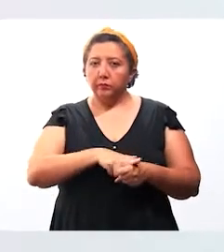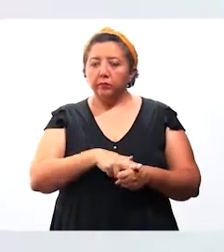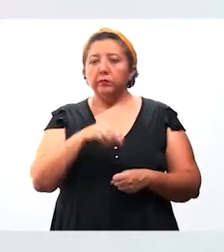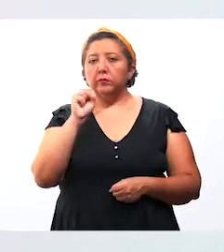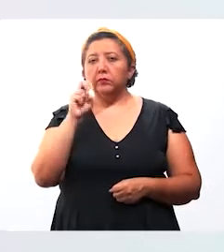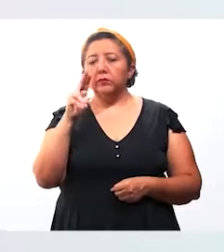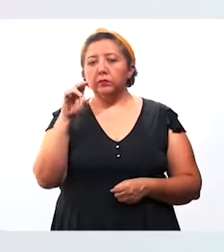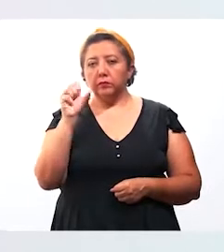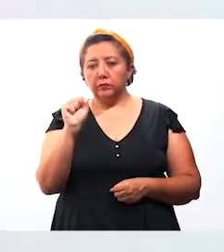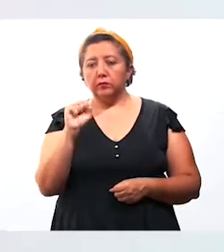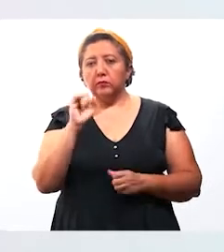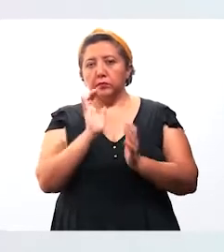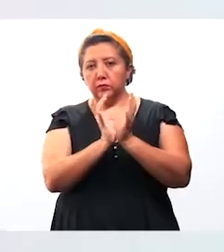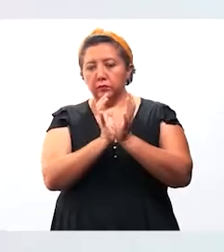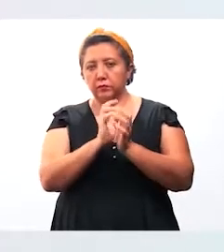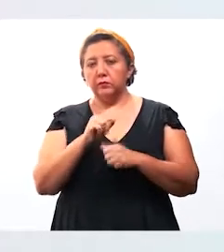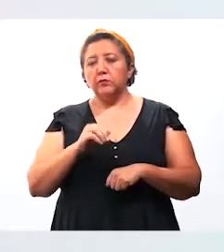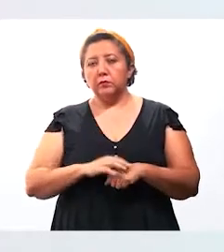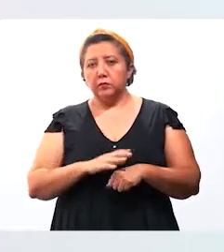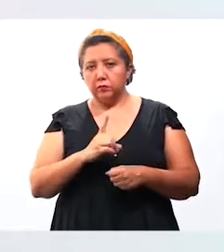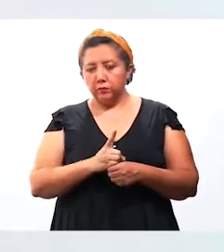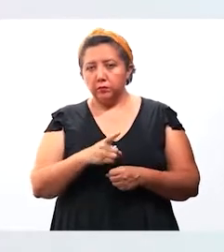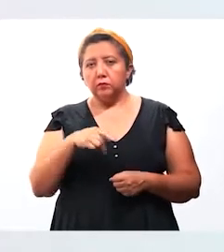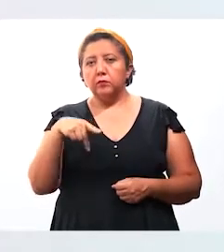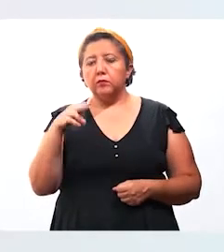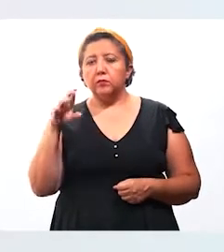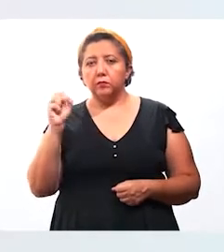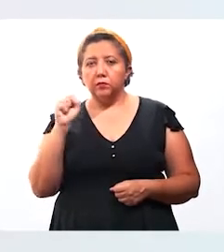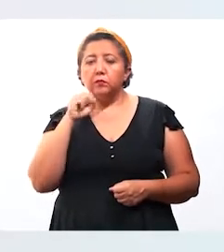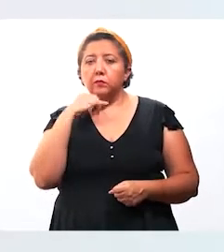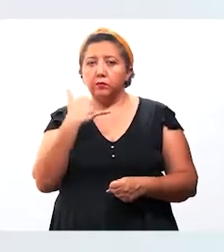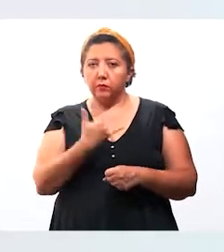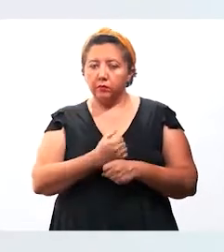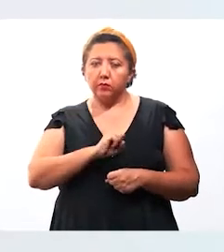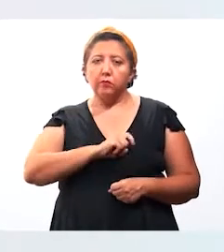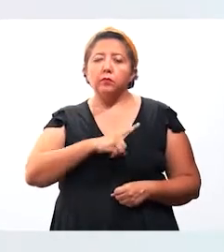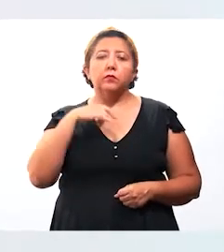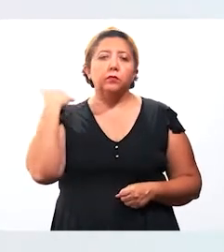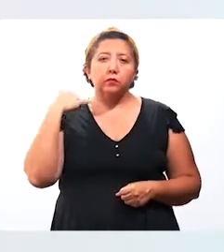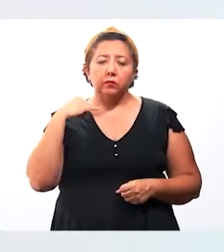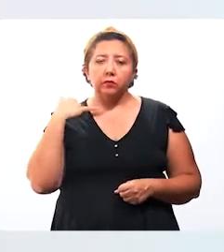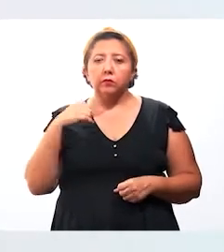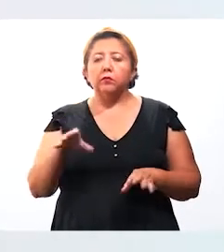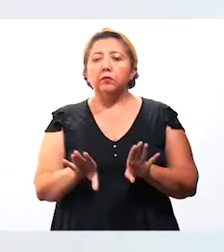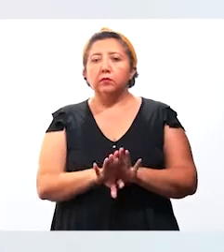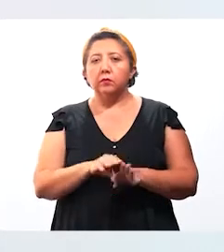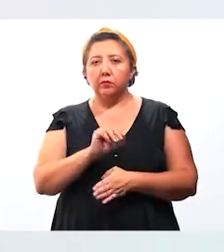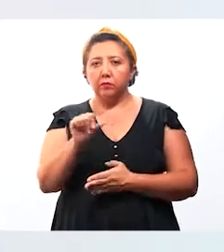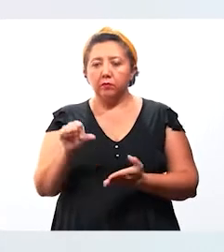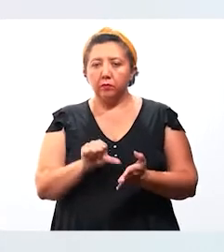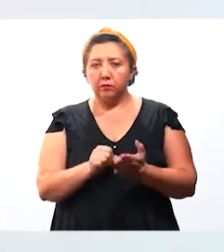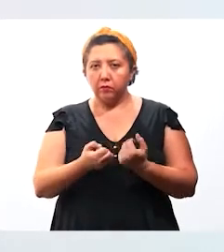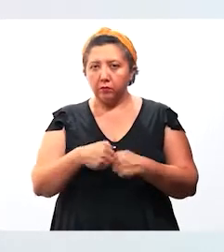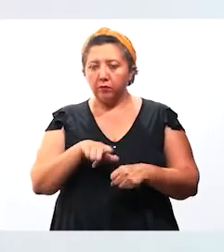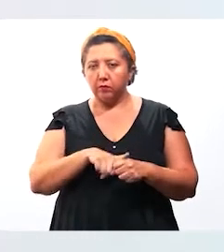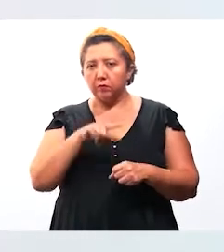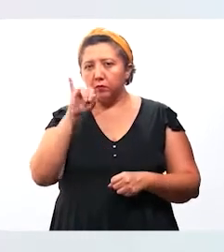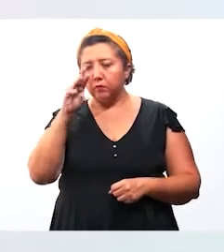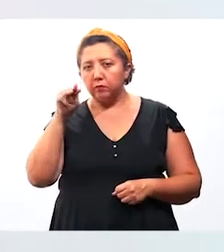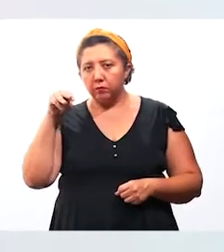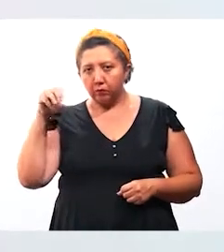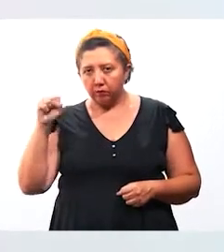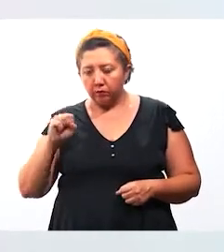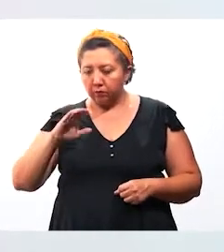hospitales Susulá del Iste y de la Amistad Corea de México, Secretaría de Salud de Yucatán, así como en el Centro Social del